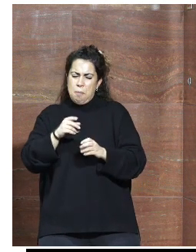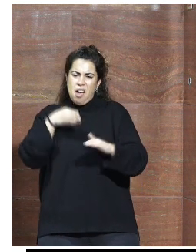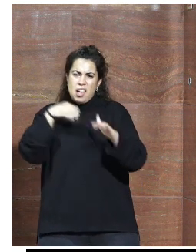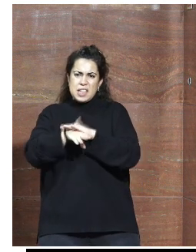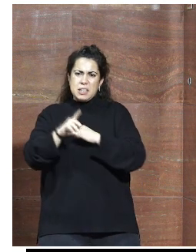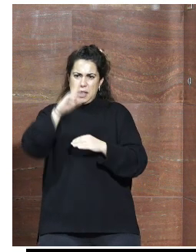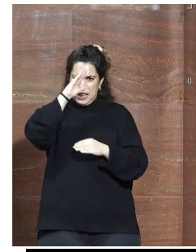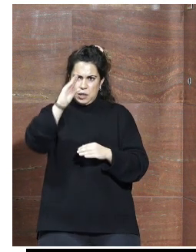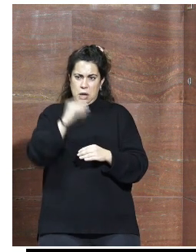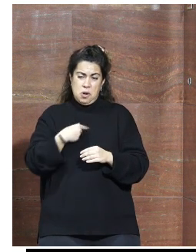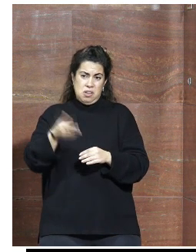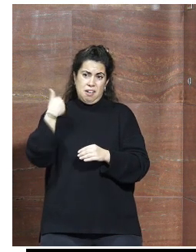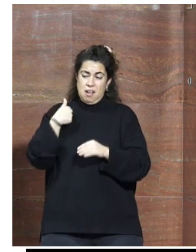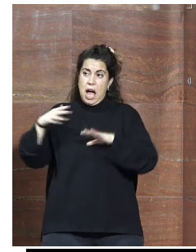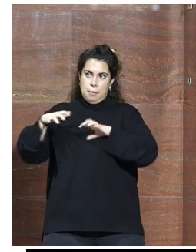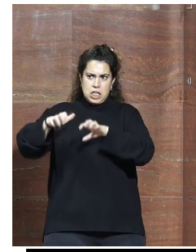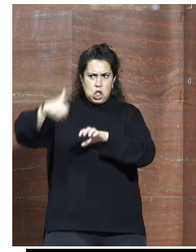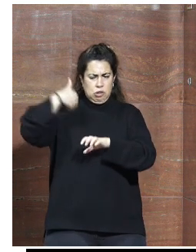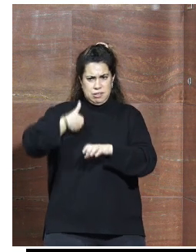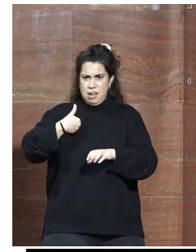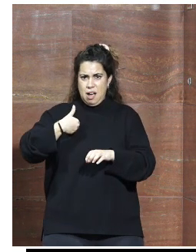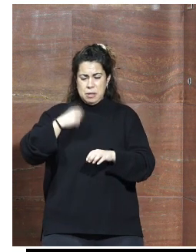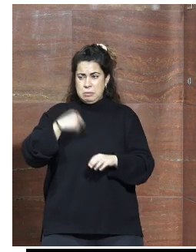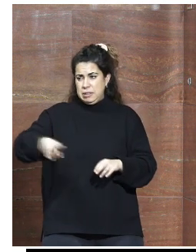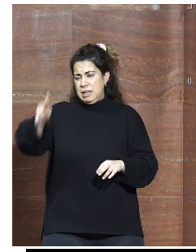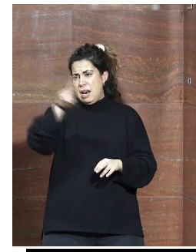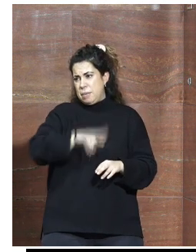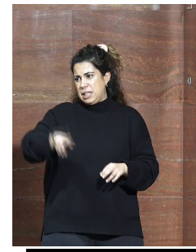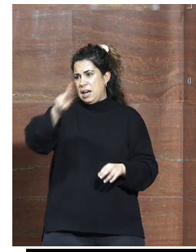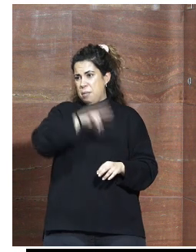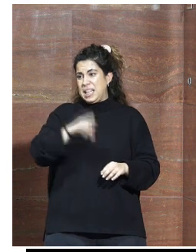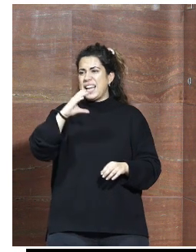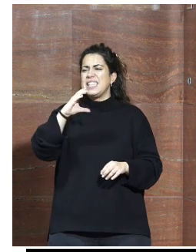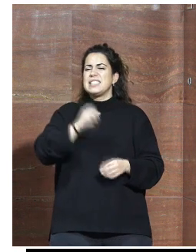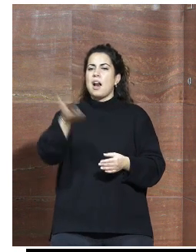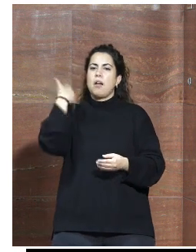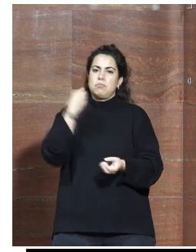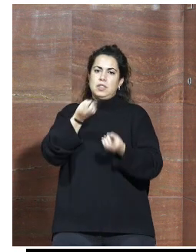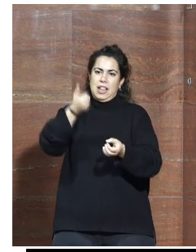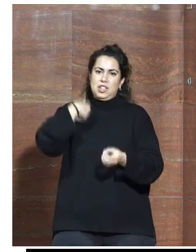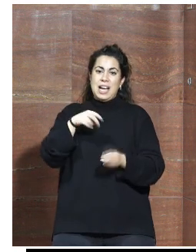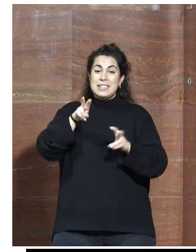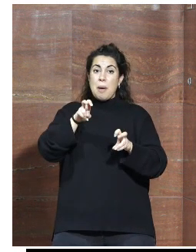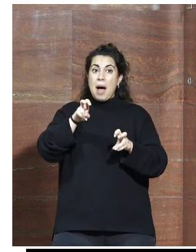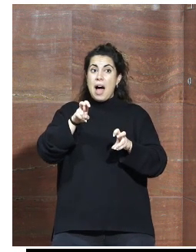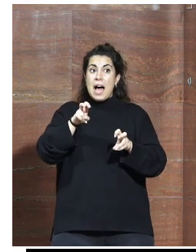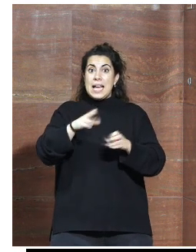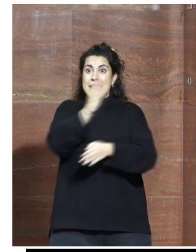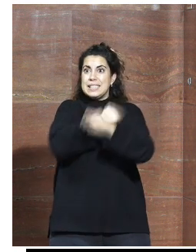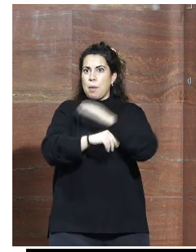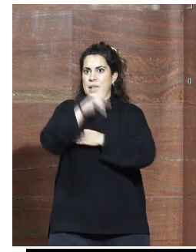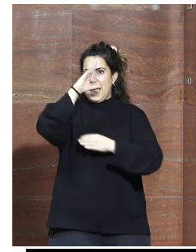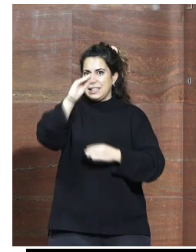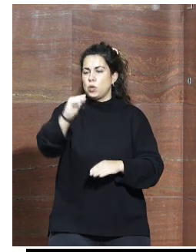ya hace muchos años y que insistimos y que Cristina nada más de esta tarde empezar lo ha dicho, la discapacidad intelectual no